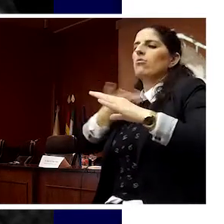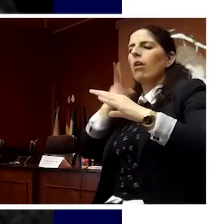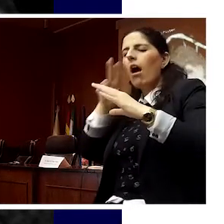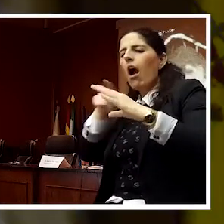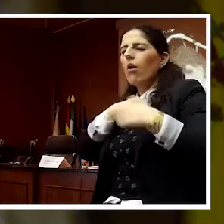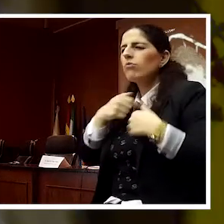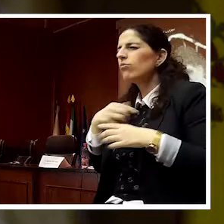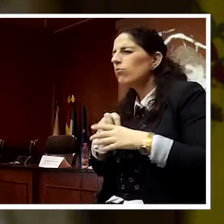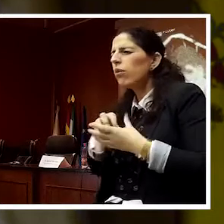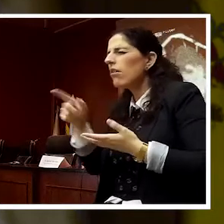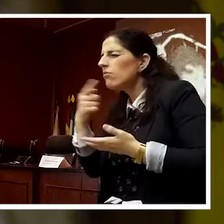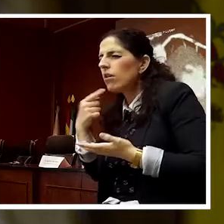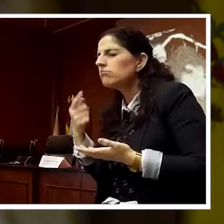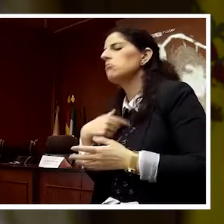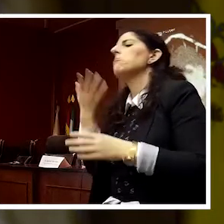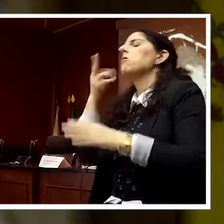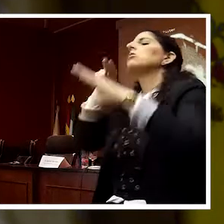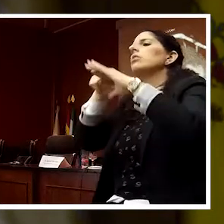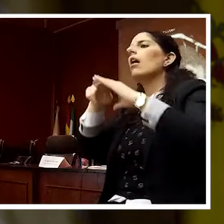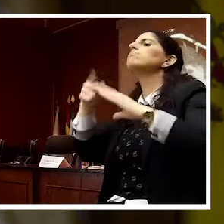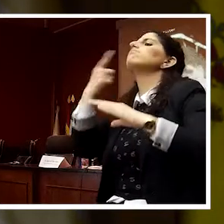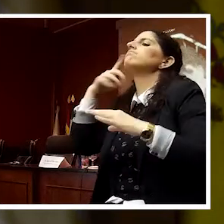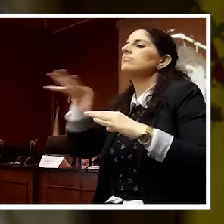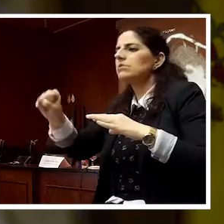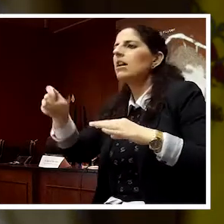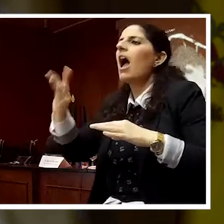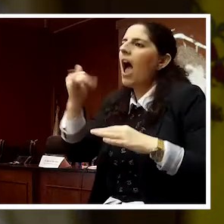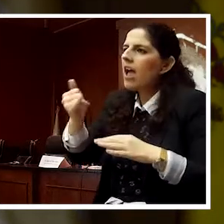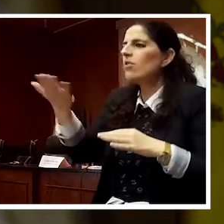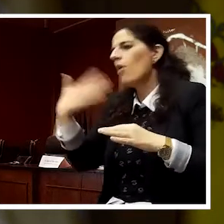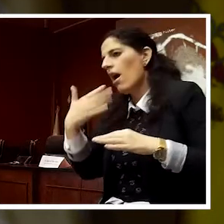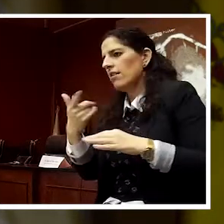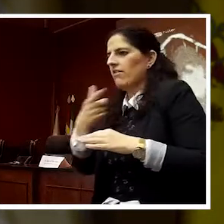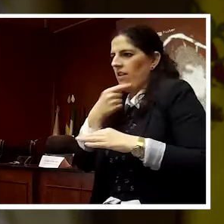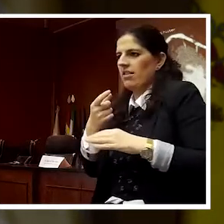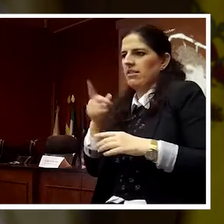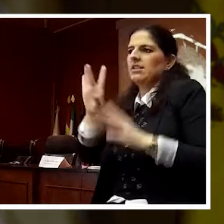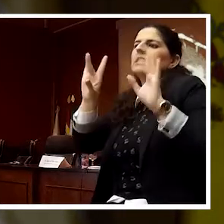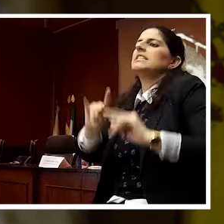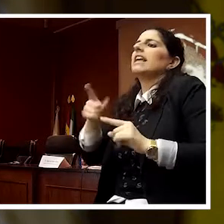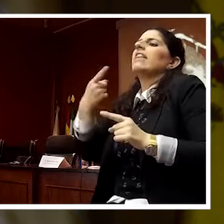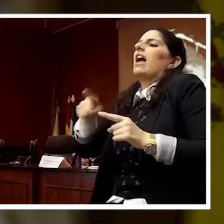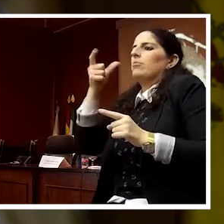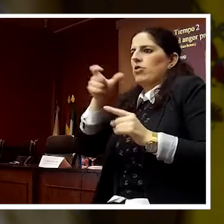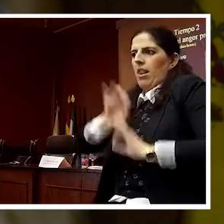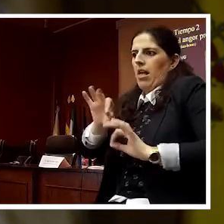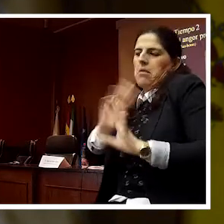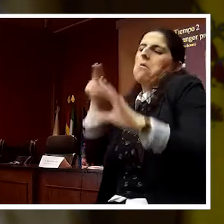de duda, hacer investigaciones que nos muestren realmente si hay o no una situación de peligro.